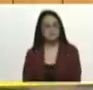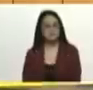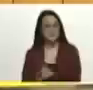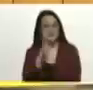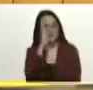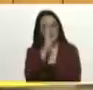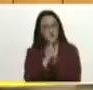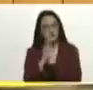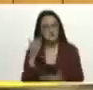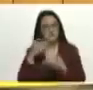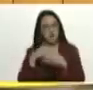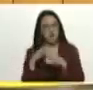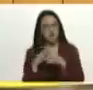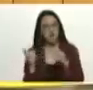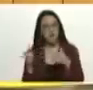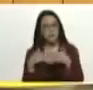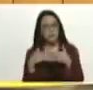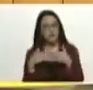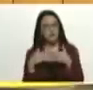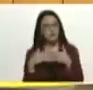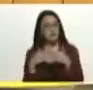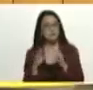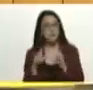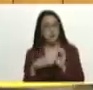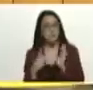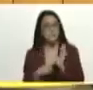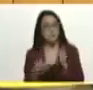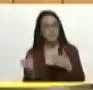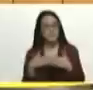Brasil cerraron todas las puertas y todas las ventanas.